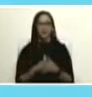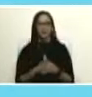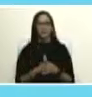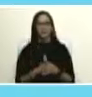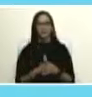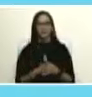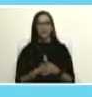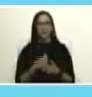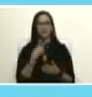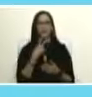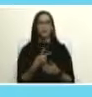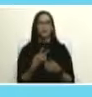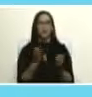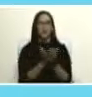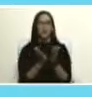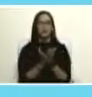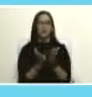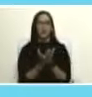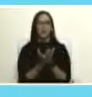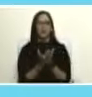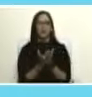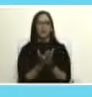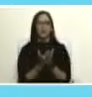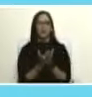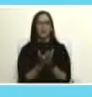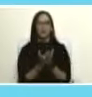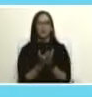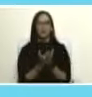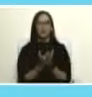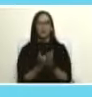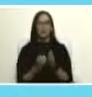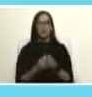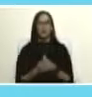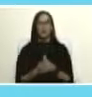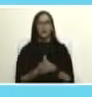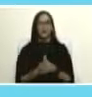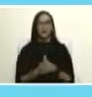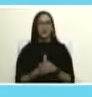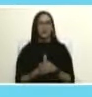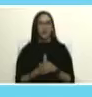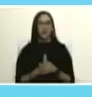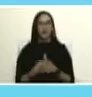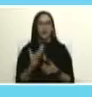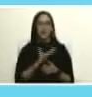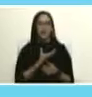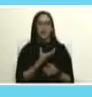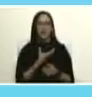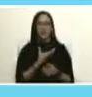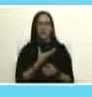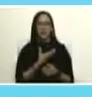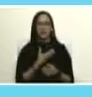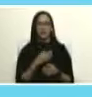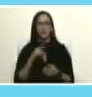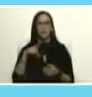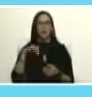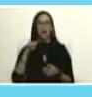Caicedo, vocera de las estudiantes y los estudiantes, a el alcalde Simón Pablo